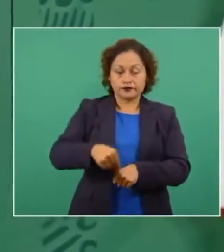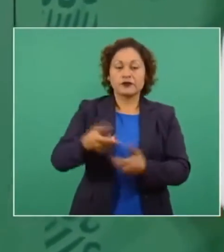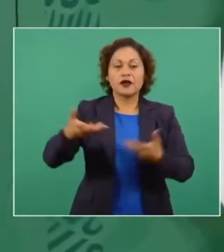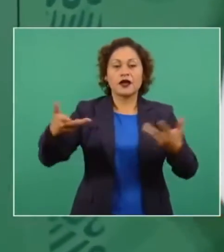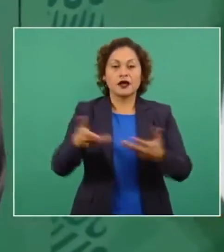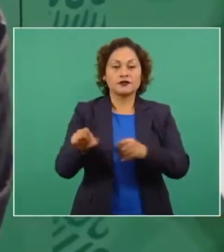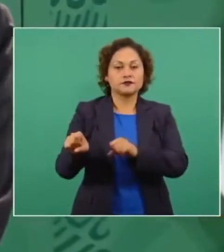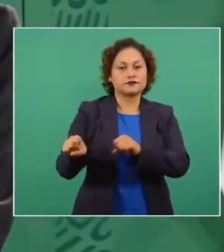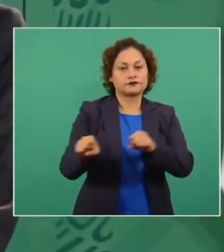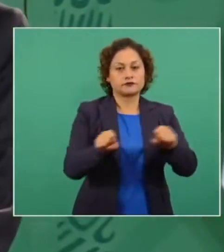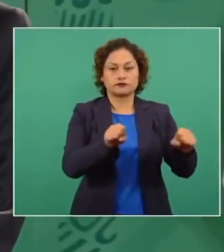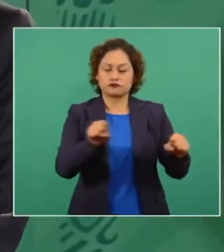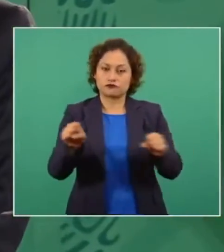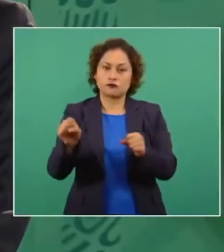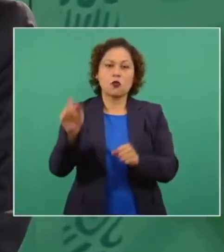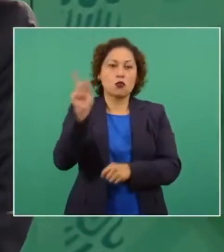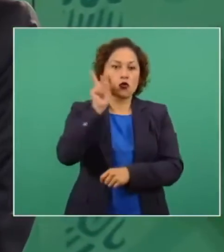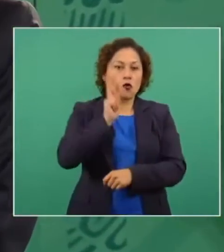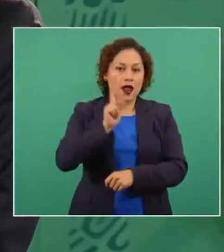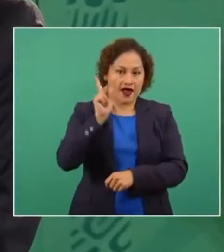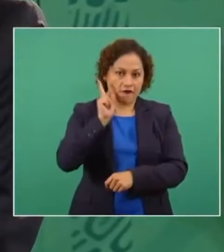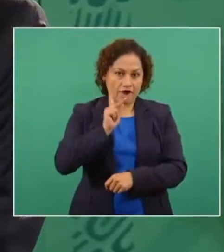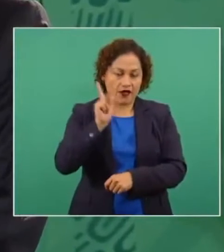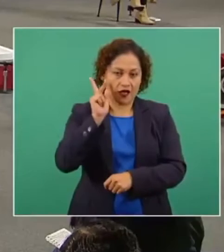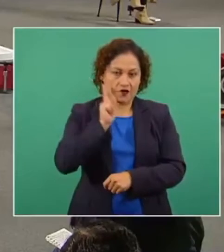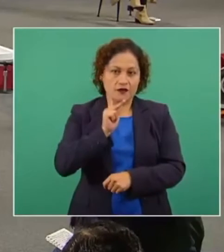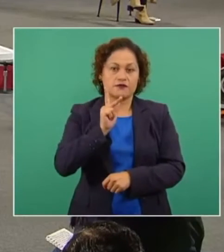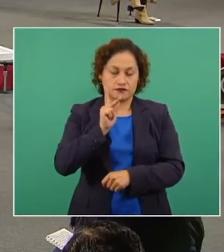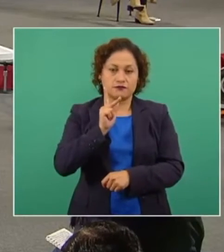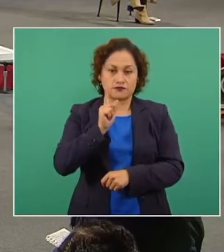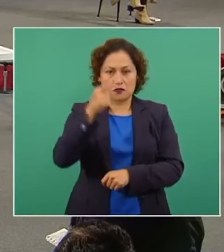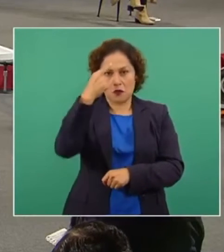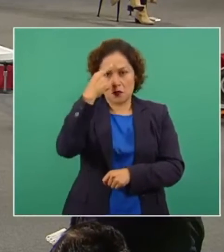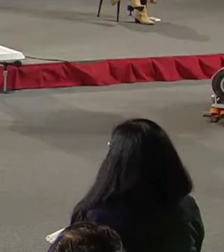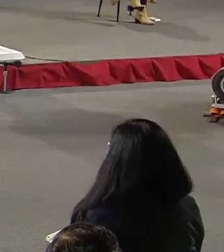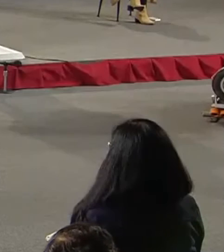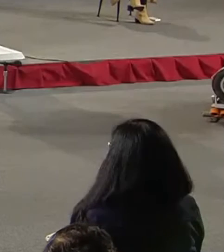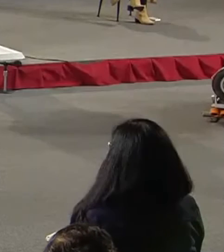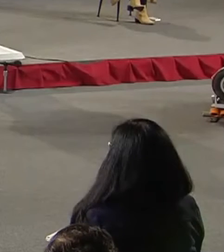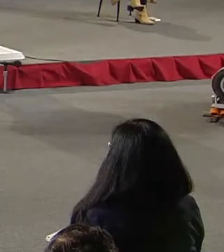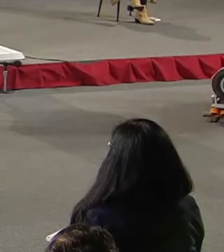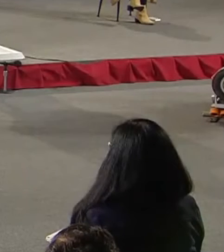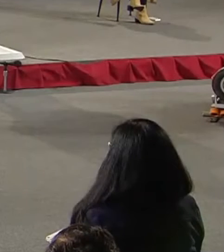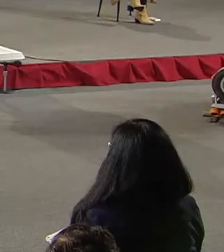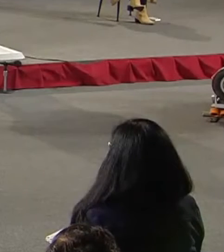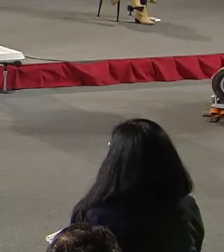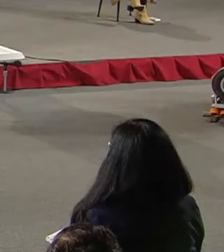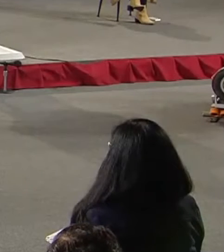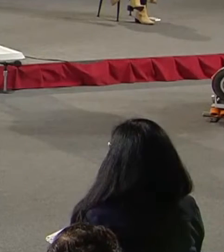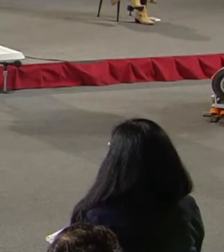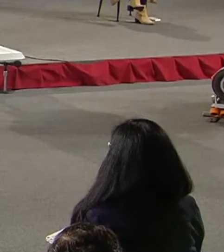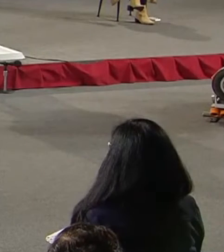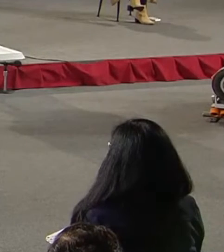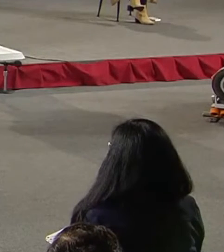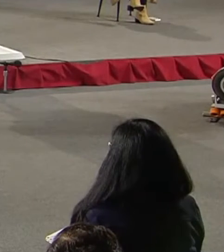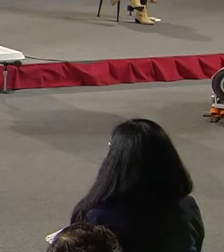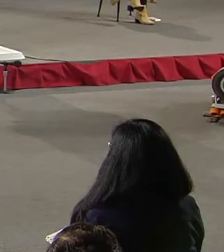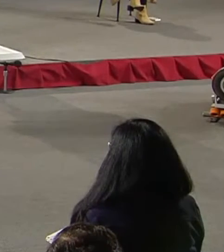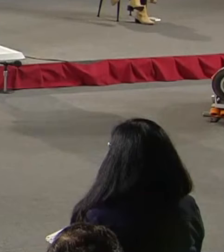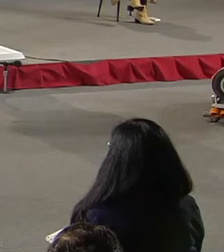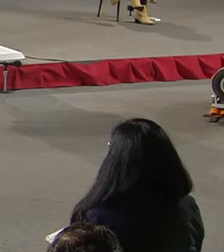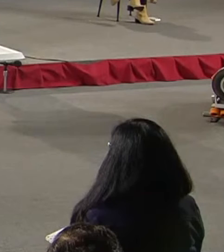protegernos ante sismos. Esto va a ser el domingo